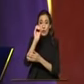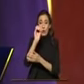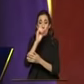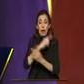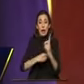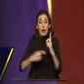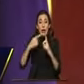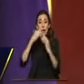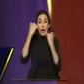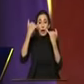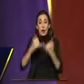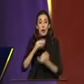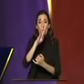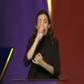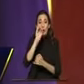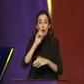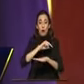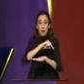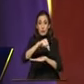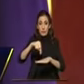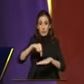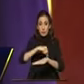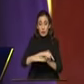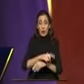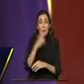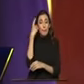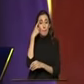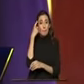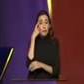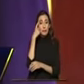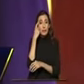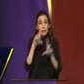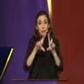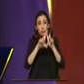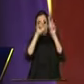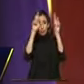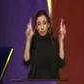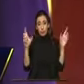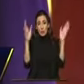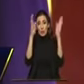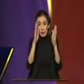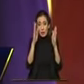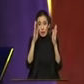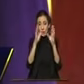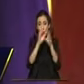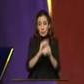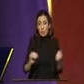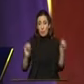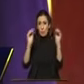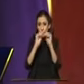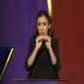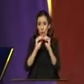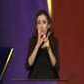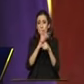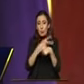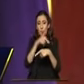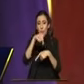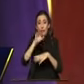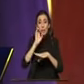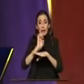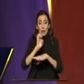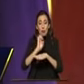90 horas. Y también, pensando en la situación de las pequeñas y medianas empresas que son mayoritariamente proveedoras del